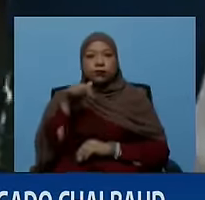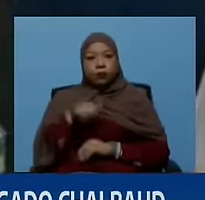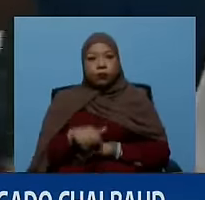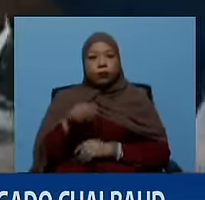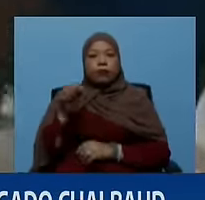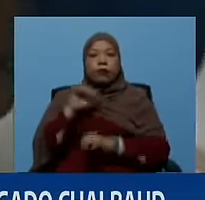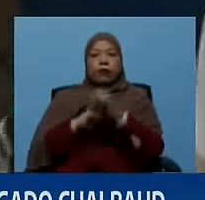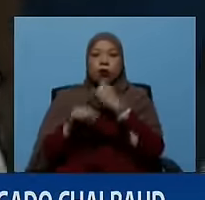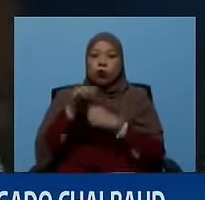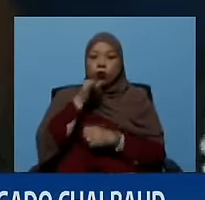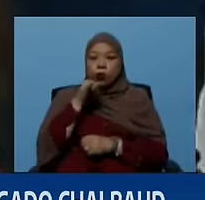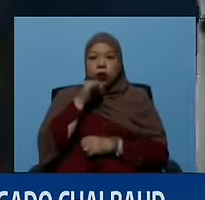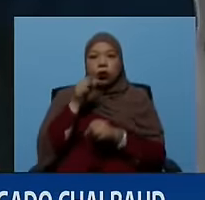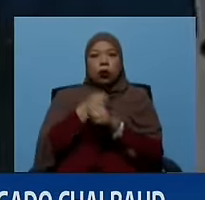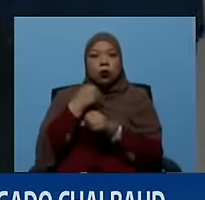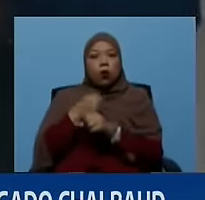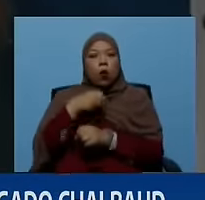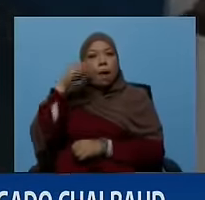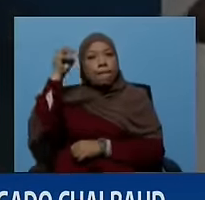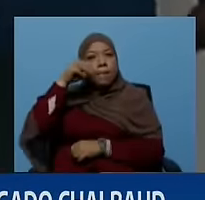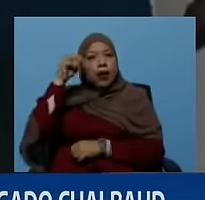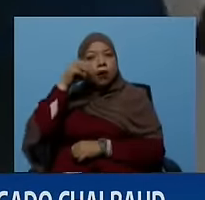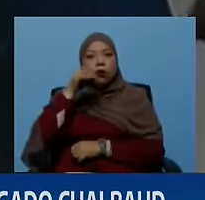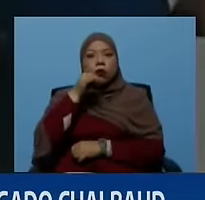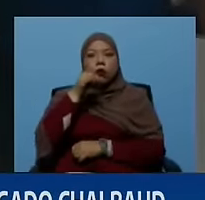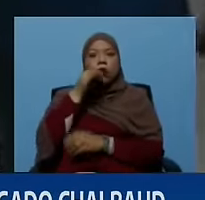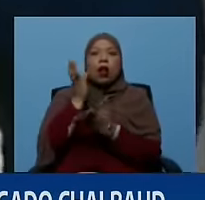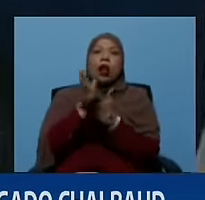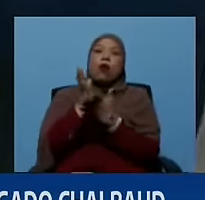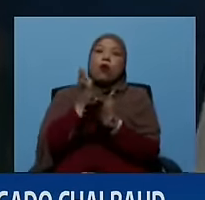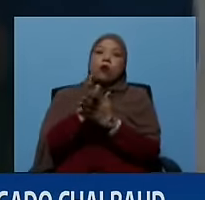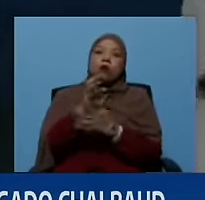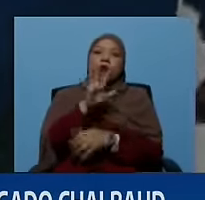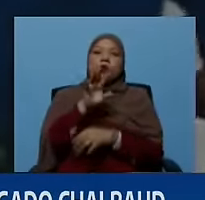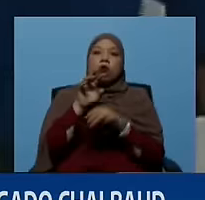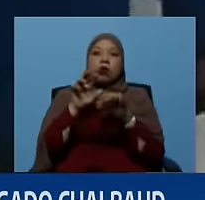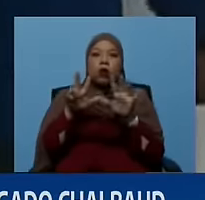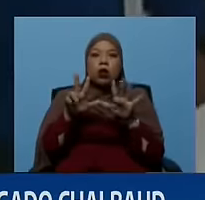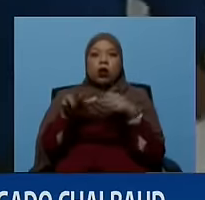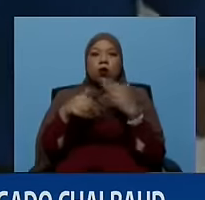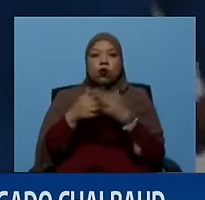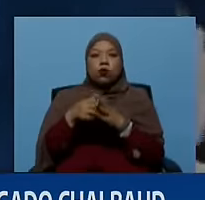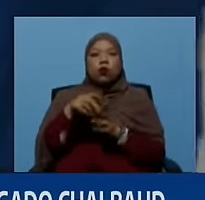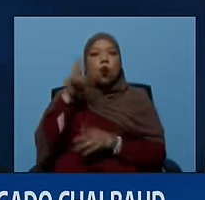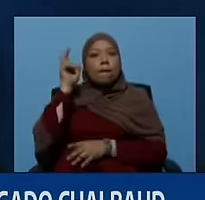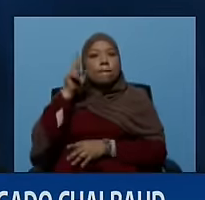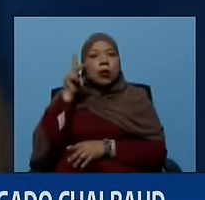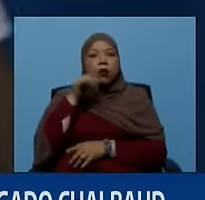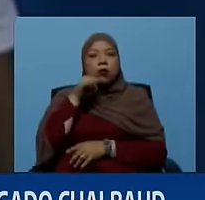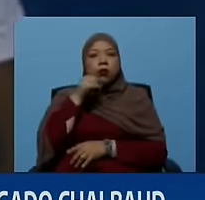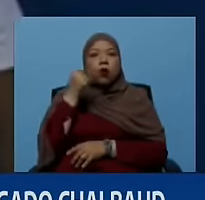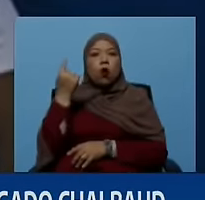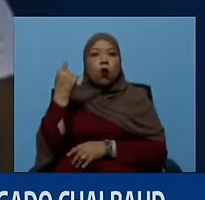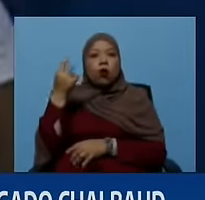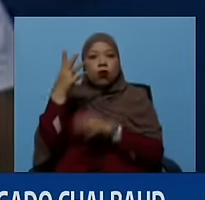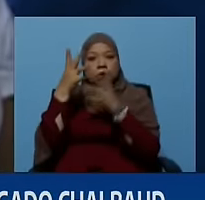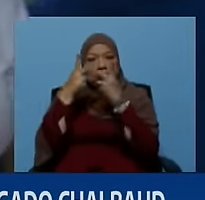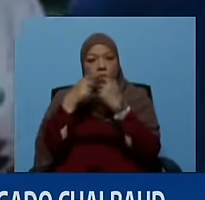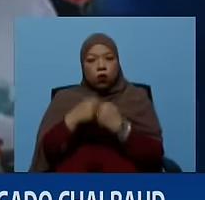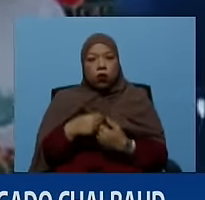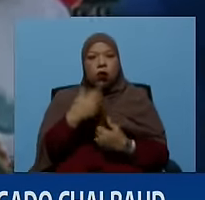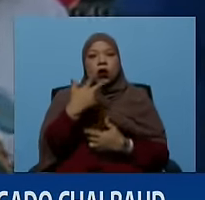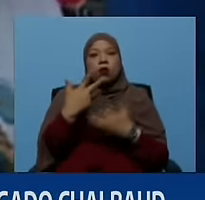al frente con los maestros aquí en esta escuela hay 58 docentes También tienen 11 administrativos